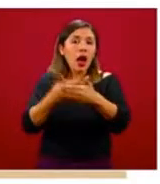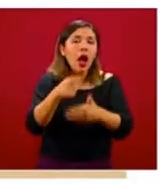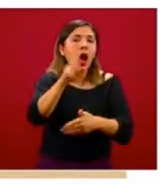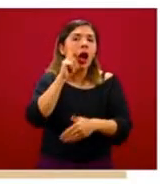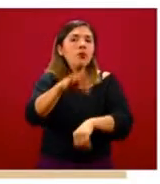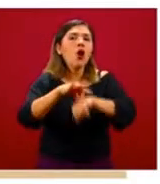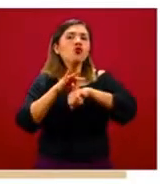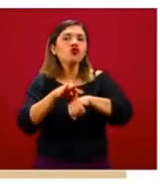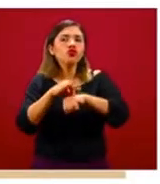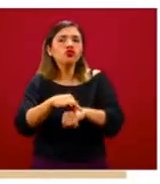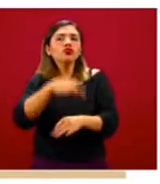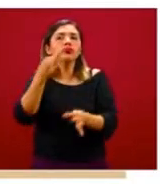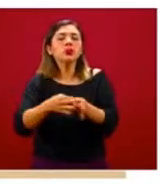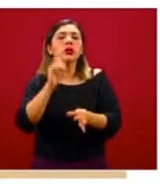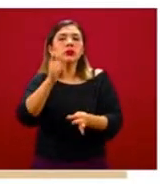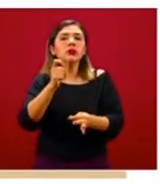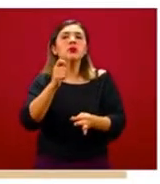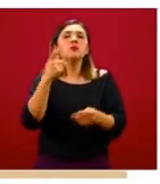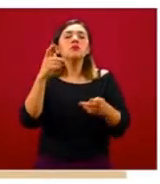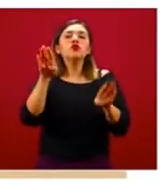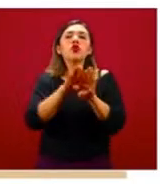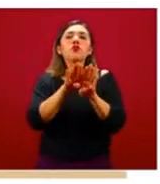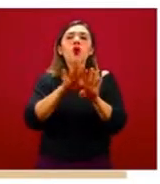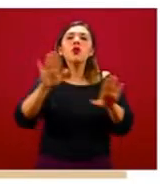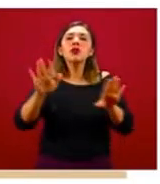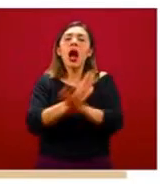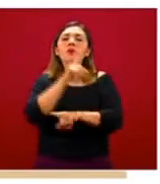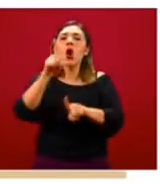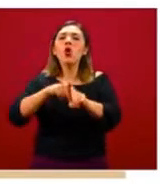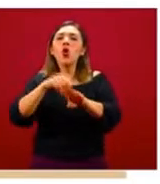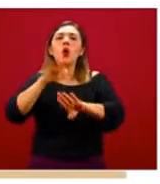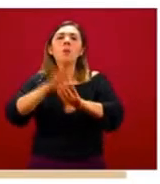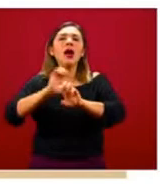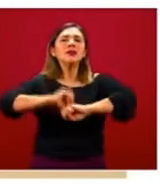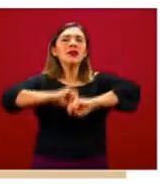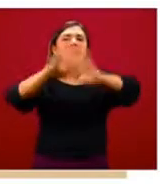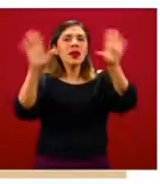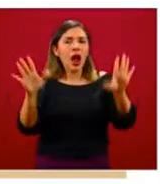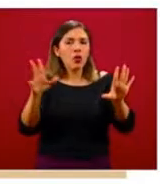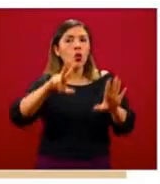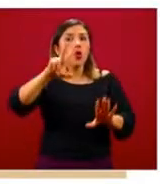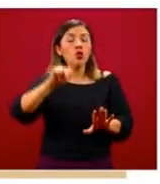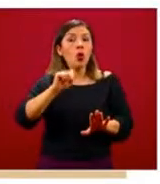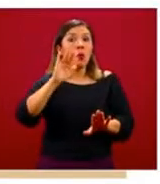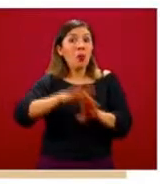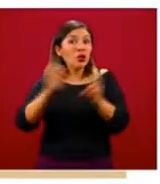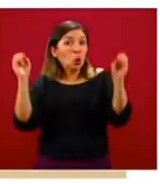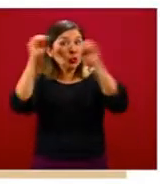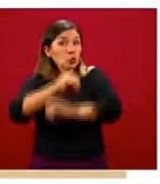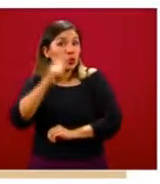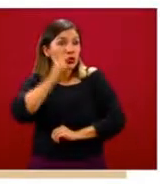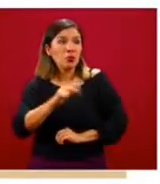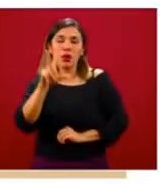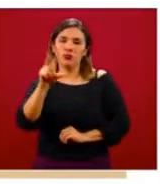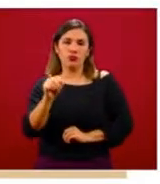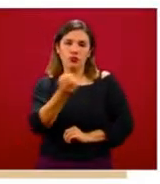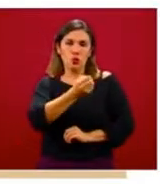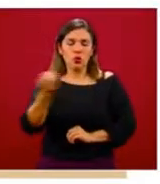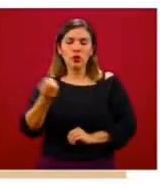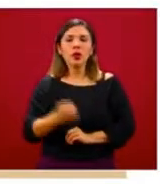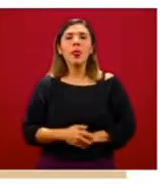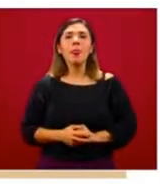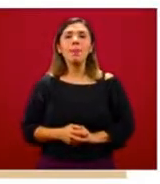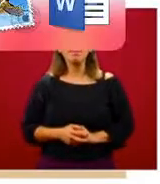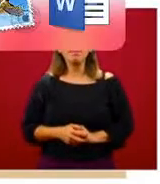podemos ver realmente window for que these migren 14 o days, we pasen can a colores see más what they claros, pero are no necesariamente a colores measuring, más and oscuros. either they start En going la darker or